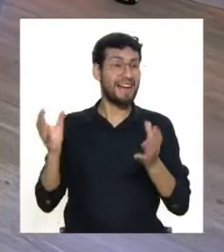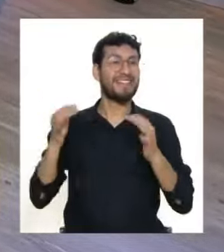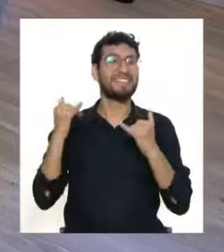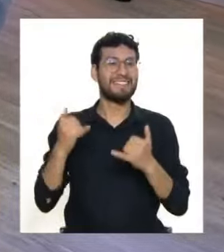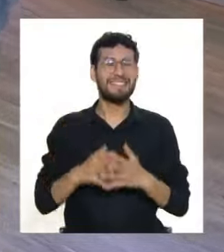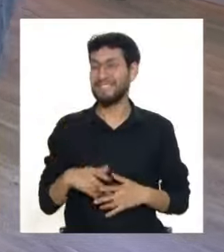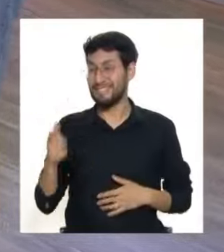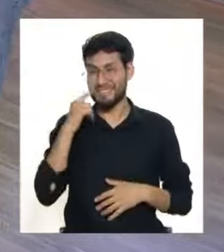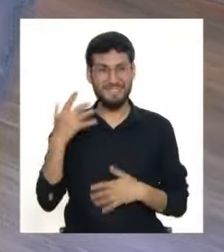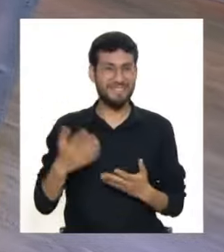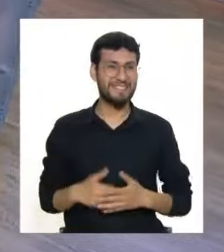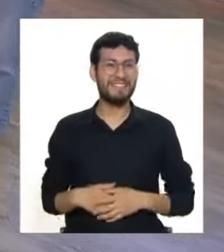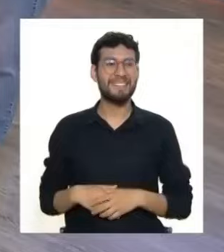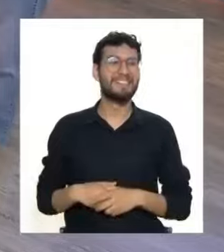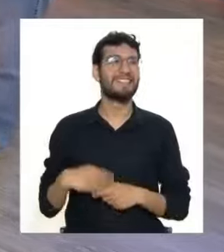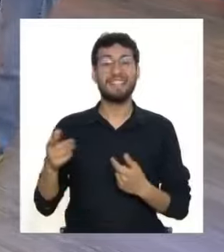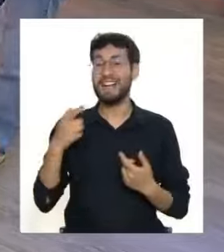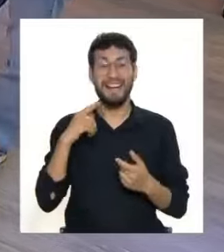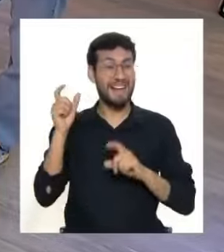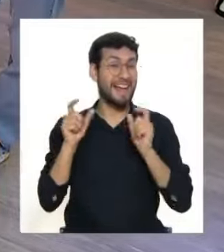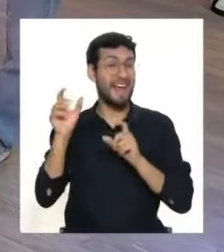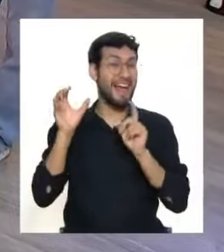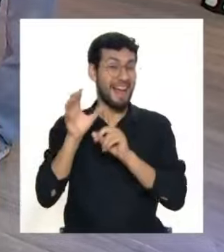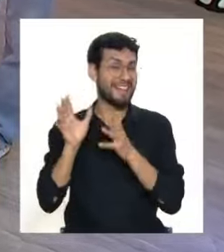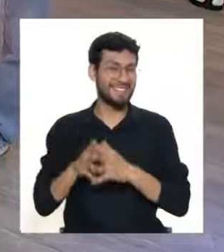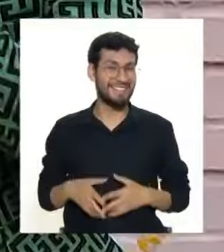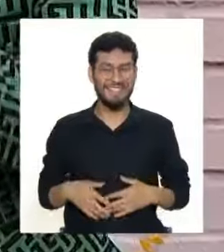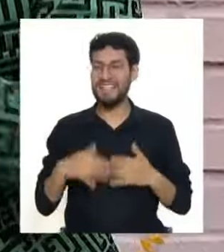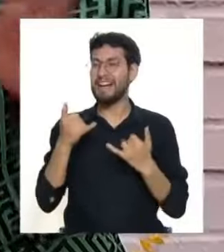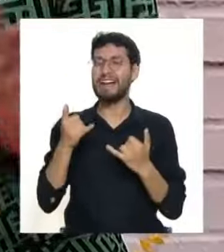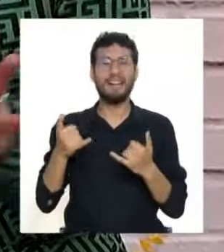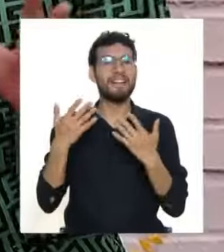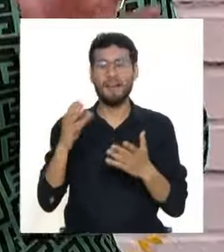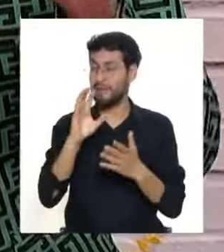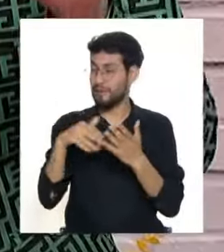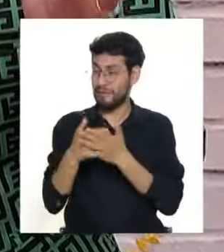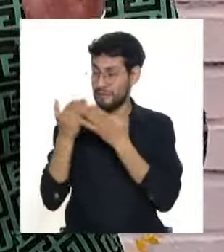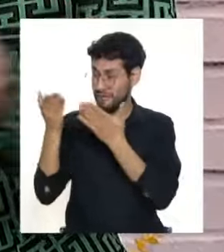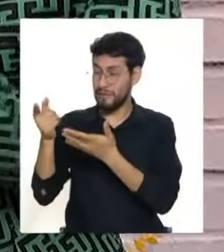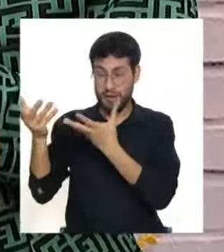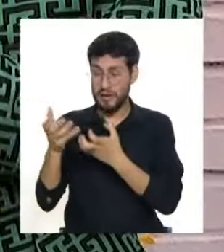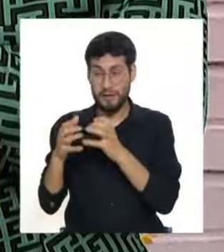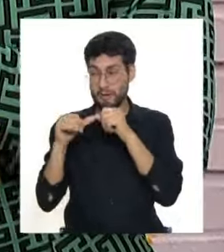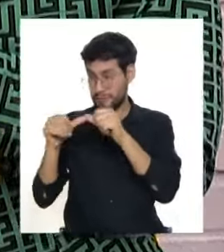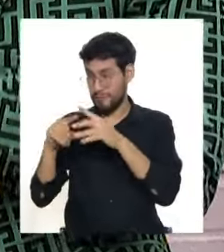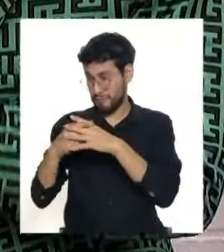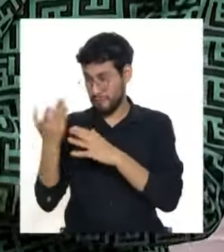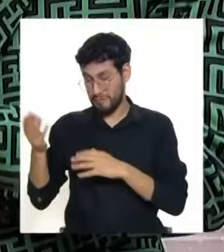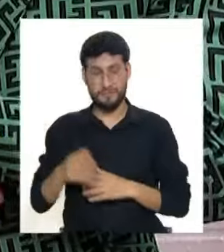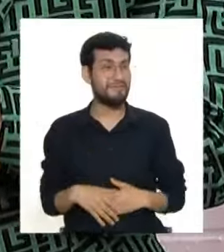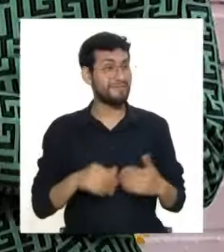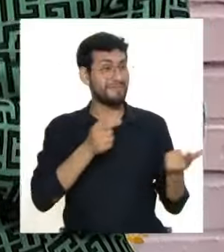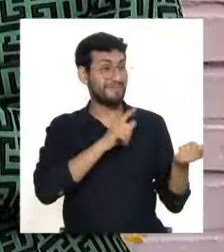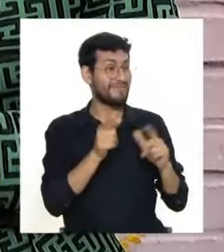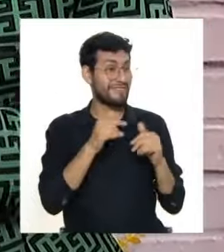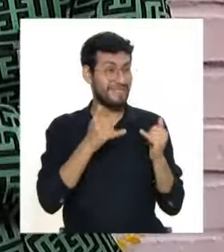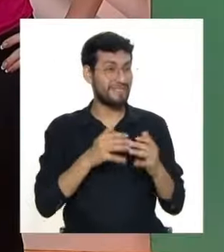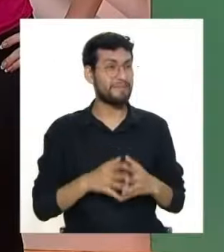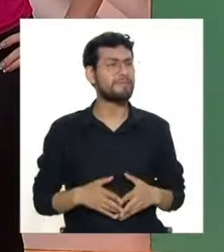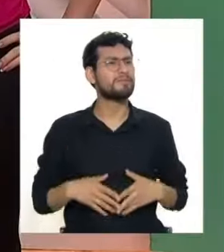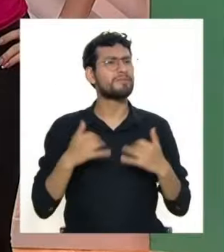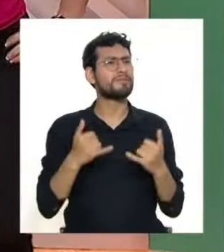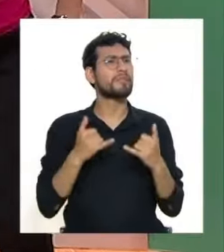sí, chicos, tiene sus fans. Ahora sí, Tali, te dejamos. El set es todo tuyo. Cuando quieras puedes empezar. Listo, muy bien.